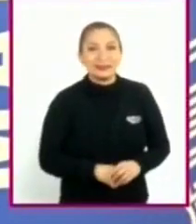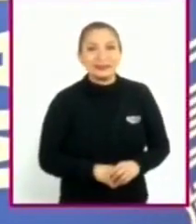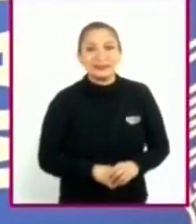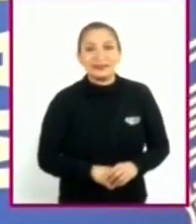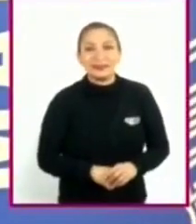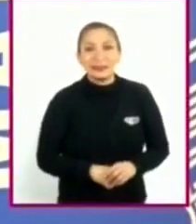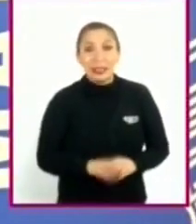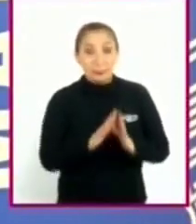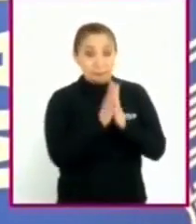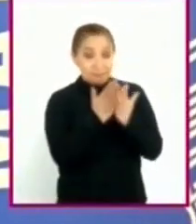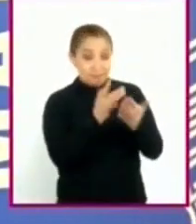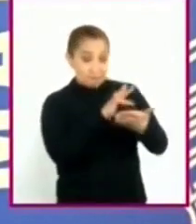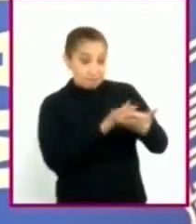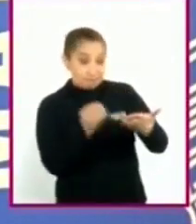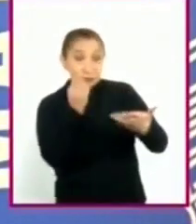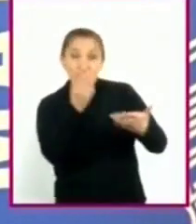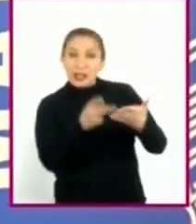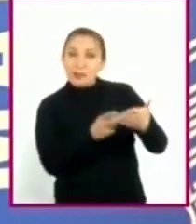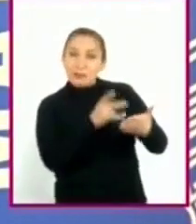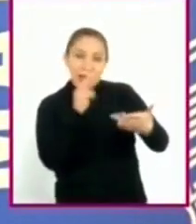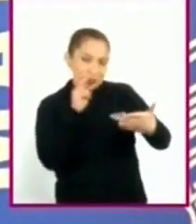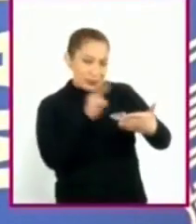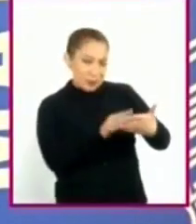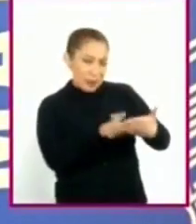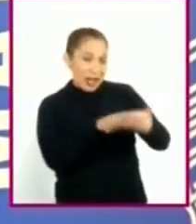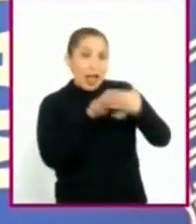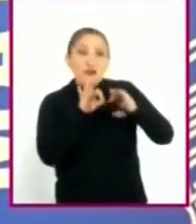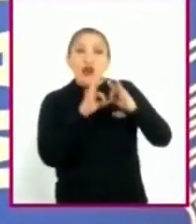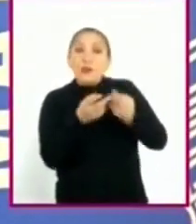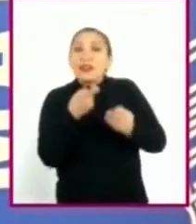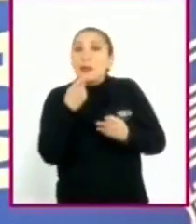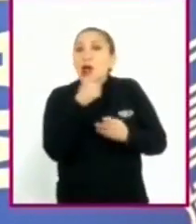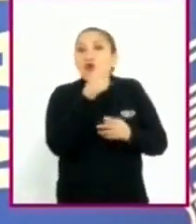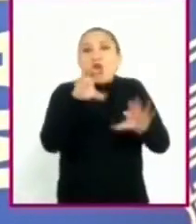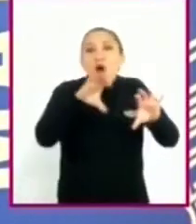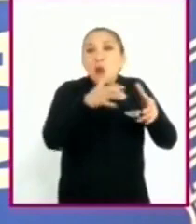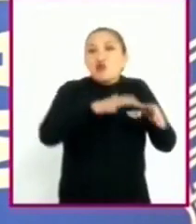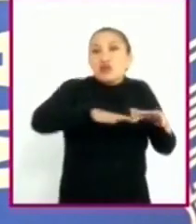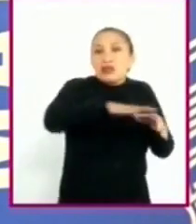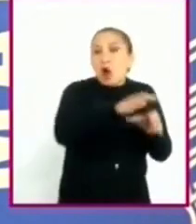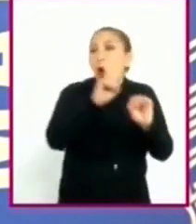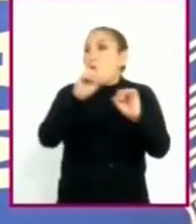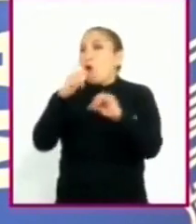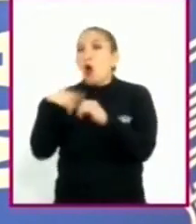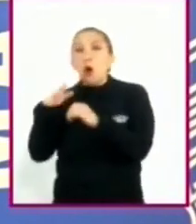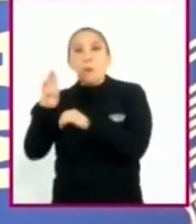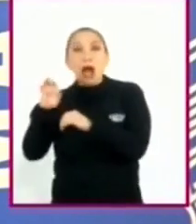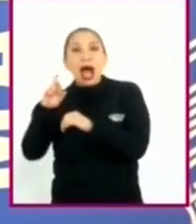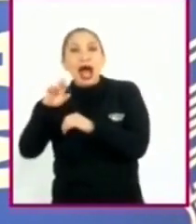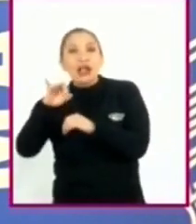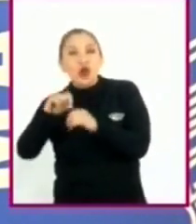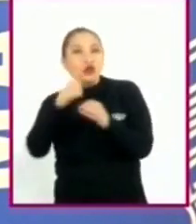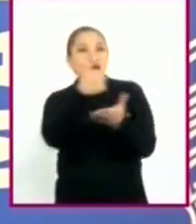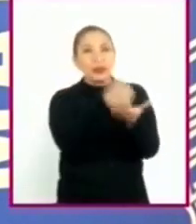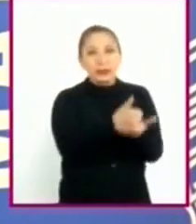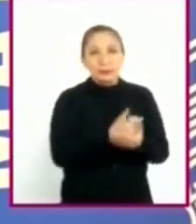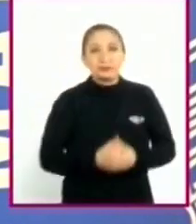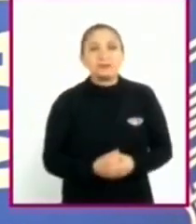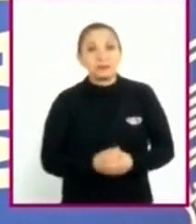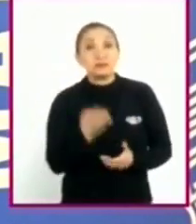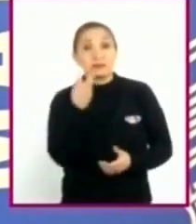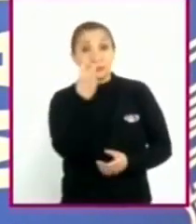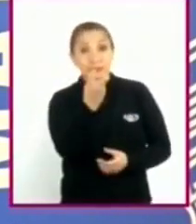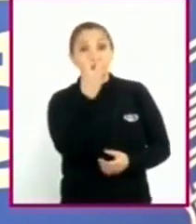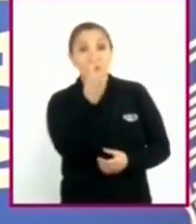La literatura muchas veces refleja el modo de hablar de una comunidad, de un barrio, de una ciudad. Por